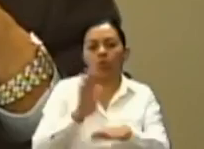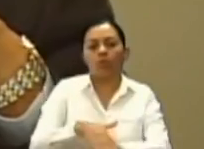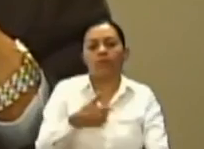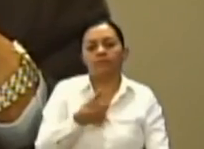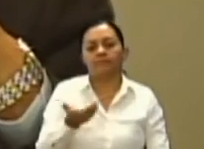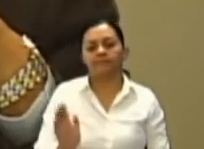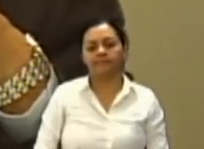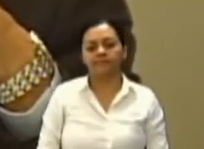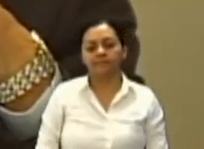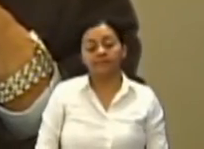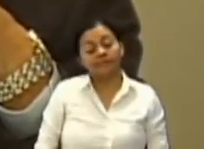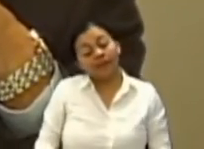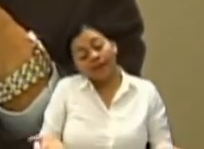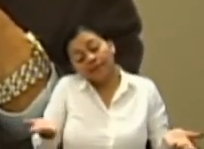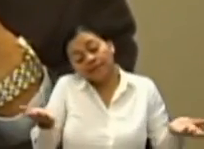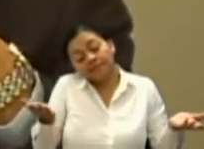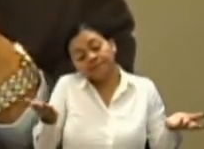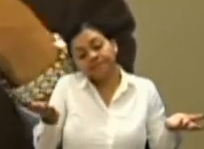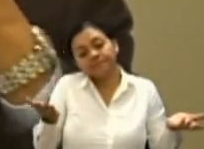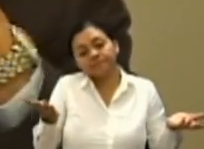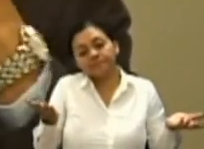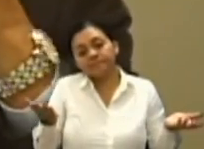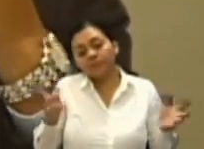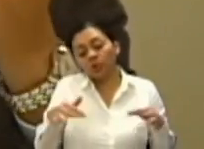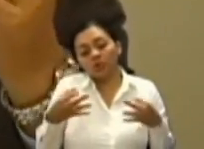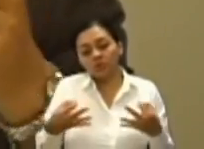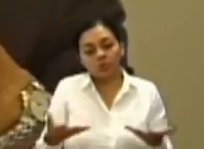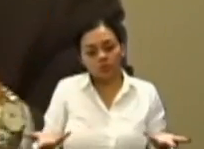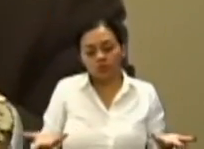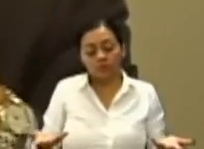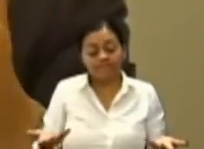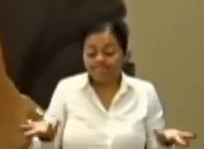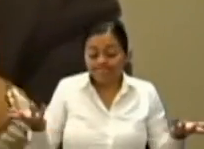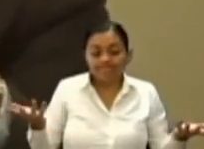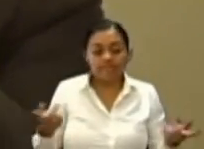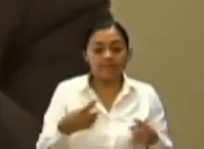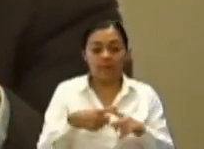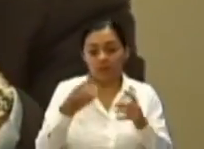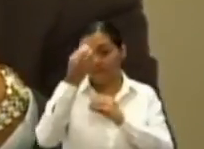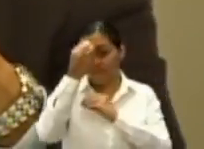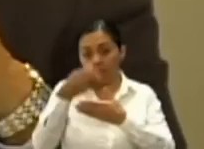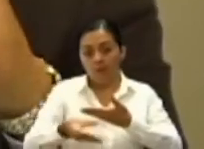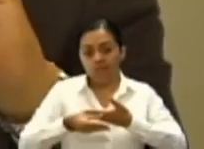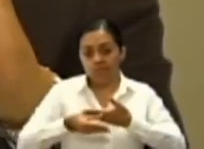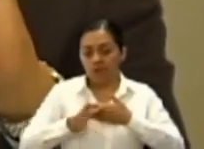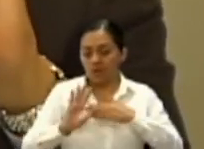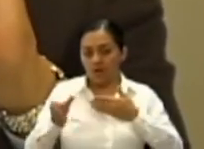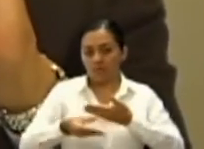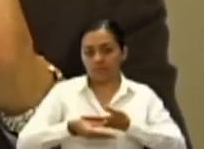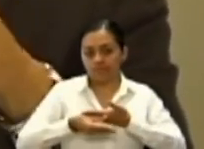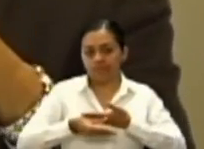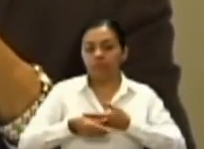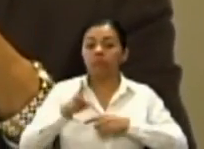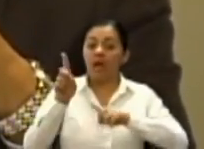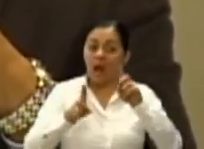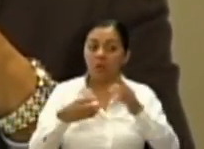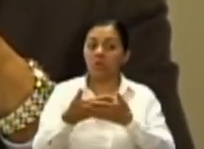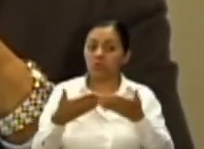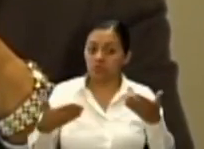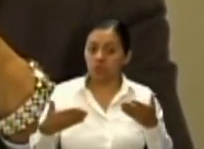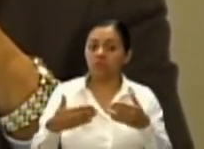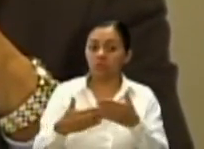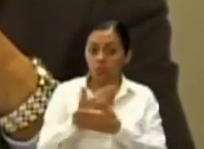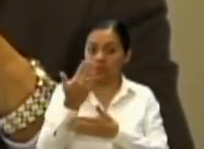somos nosotros así esto no hace esto pero nos gustó en todo caso ya está el informe por ahí hay cosas interesantes